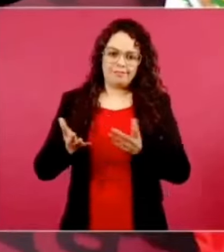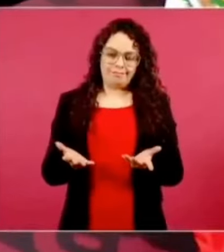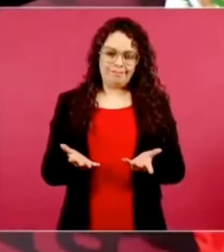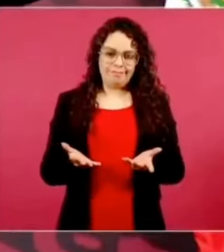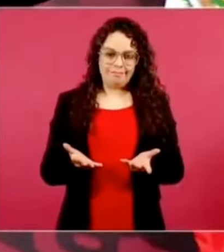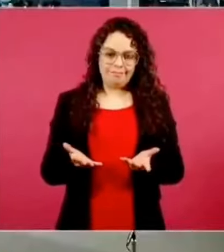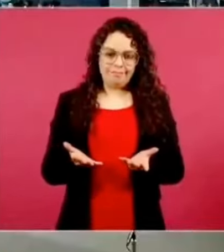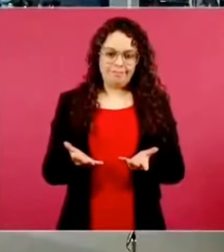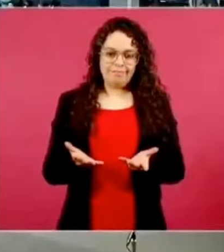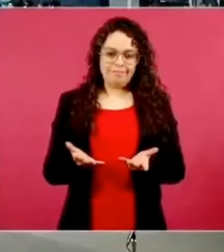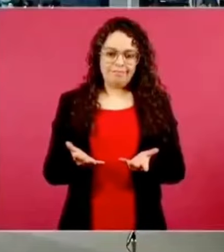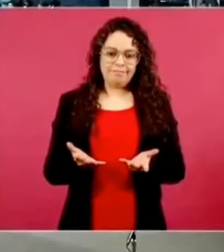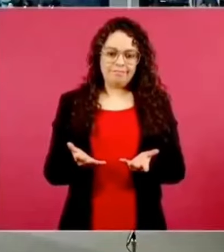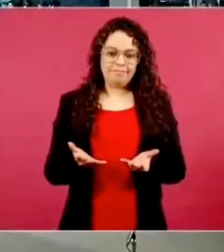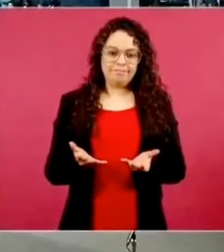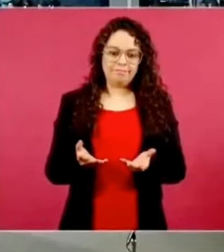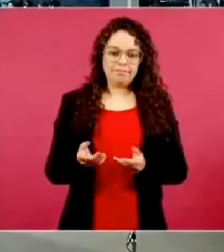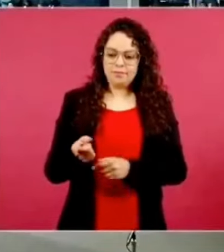de